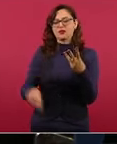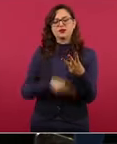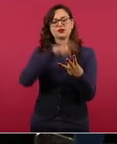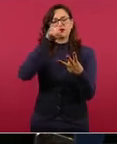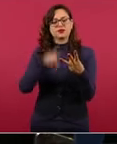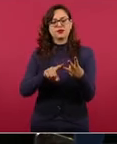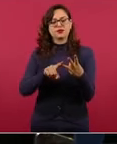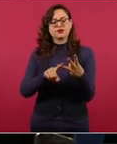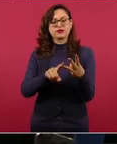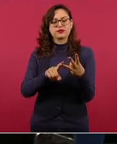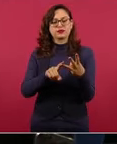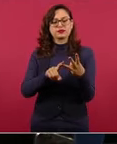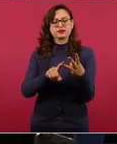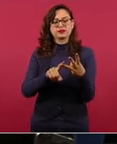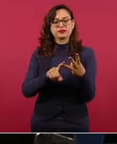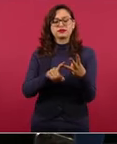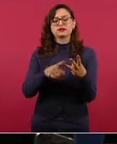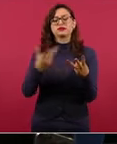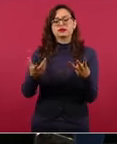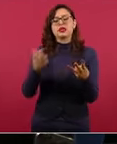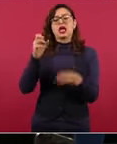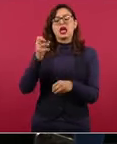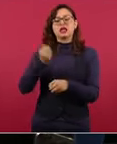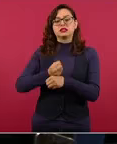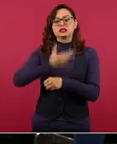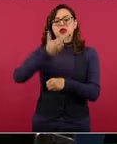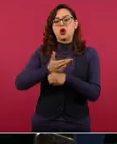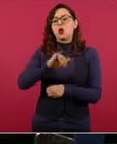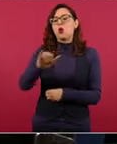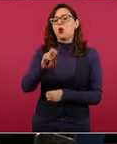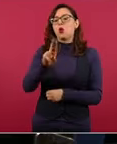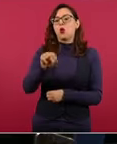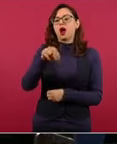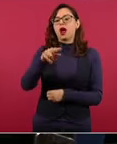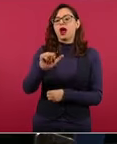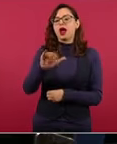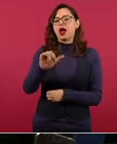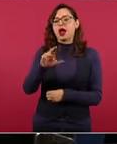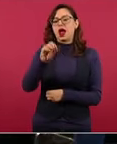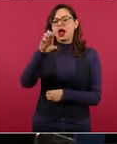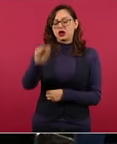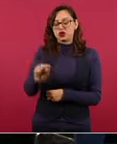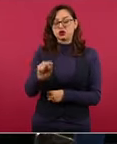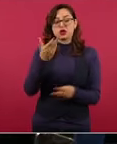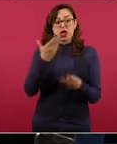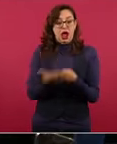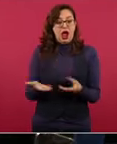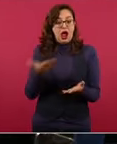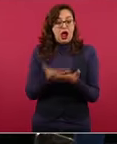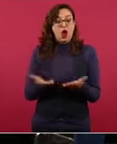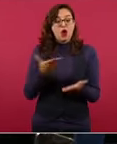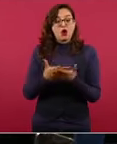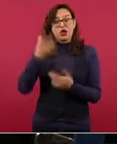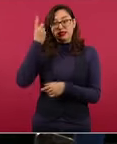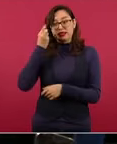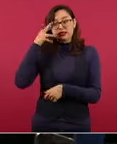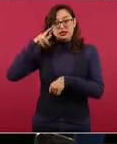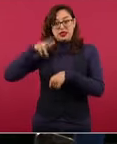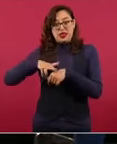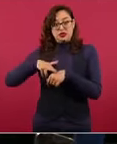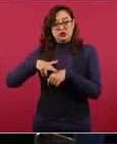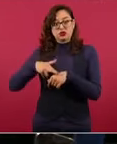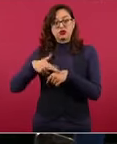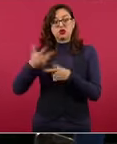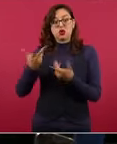del sistema de transporte colectivo-metro de entonces cuánto mercado sánchez quien ahora además se desempeña como director general de bienes inmuebles